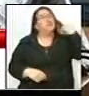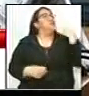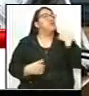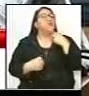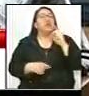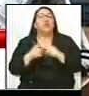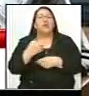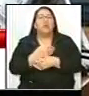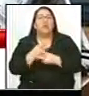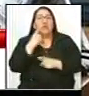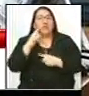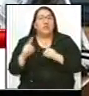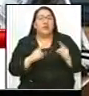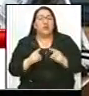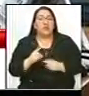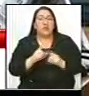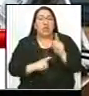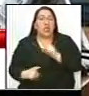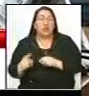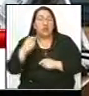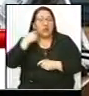de supervisión y